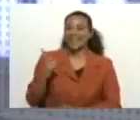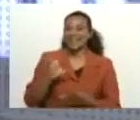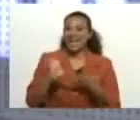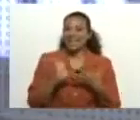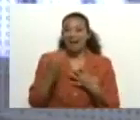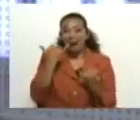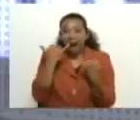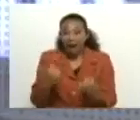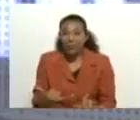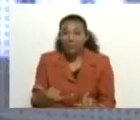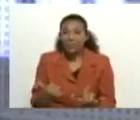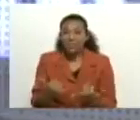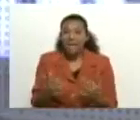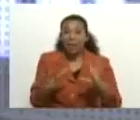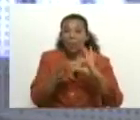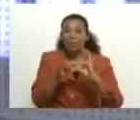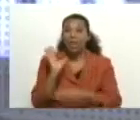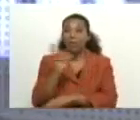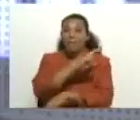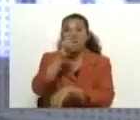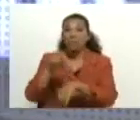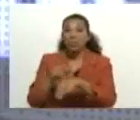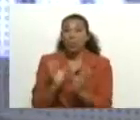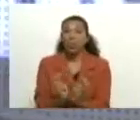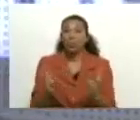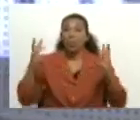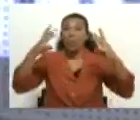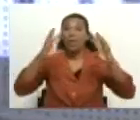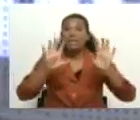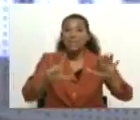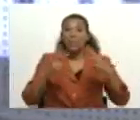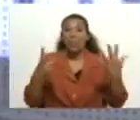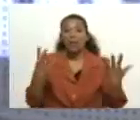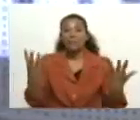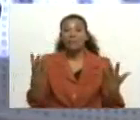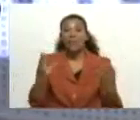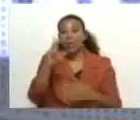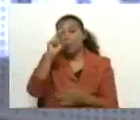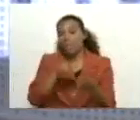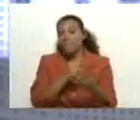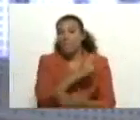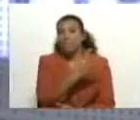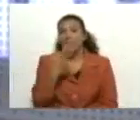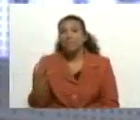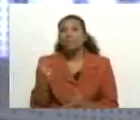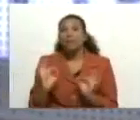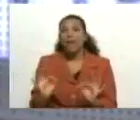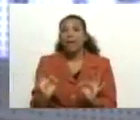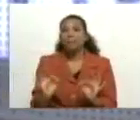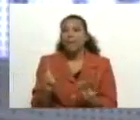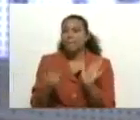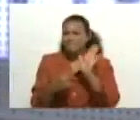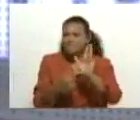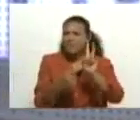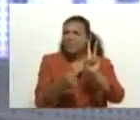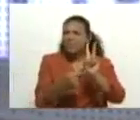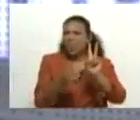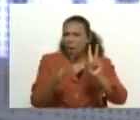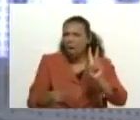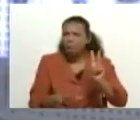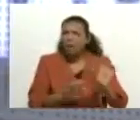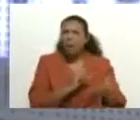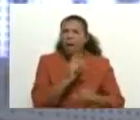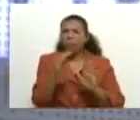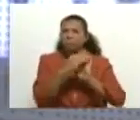Nos vamos de inmediato a enlazar con la Asamblea General de Naciones Unidas, 68ª edición en este 2023, y Venezuela muestra su verdad y además condena